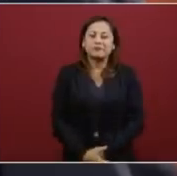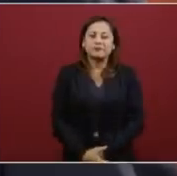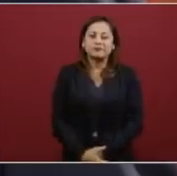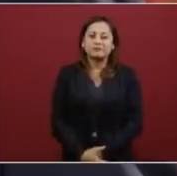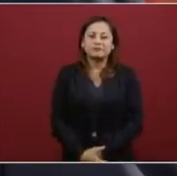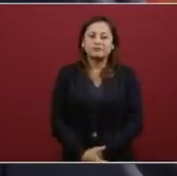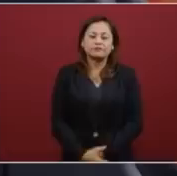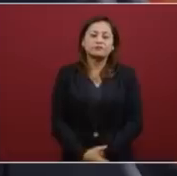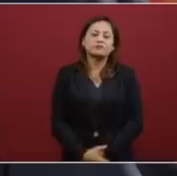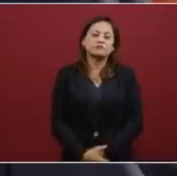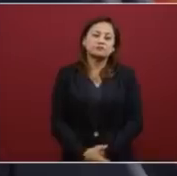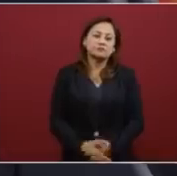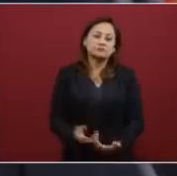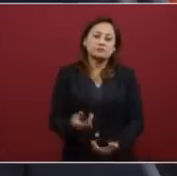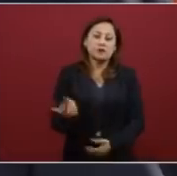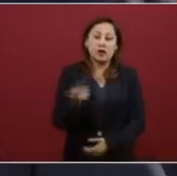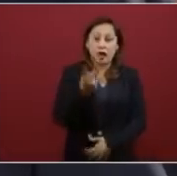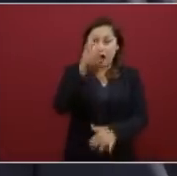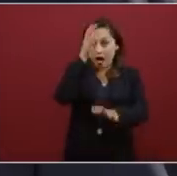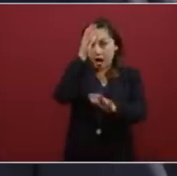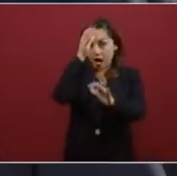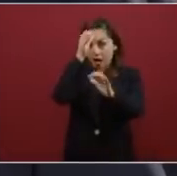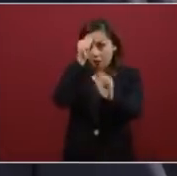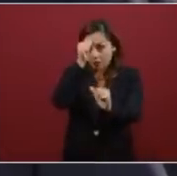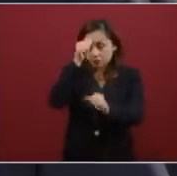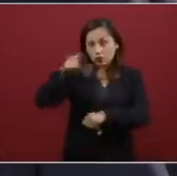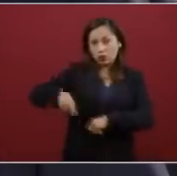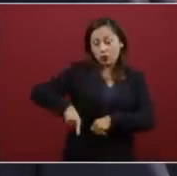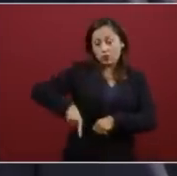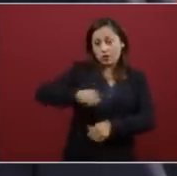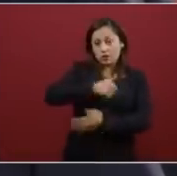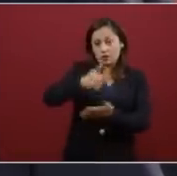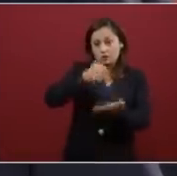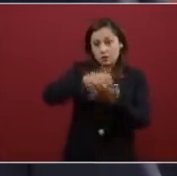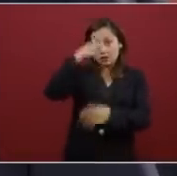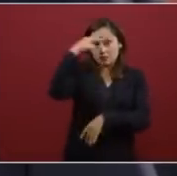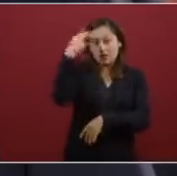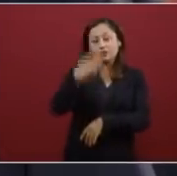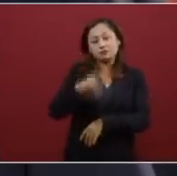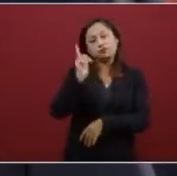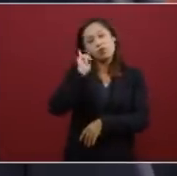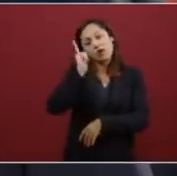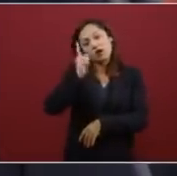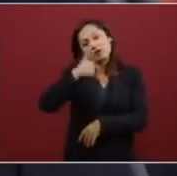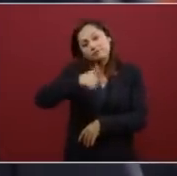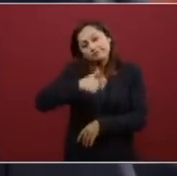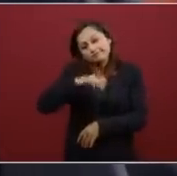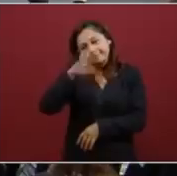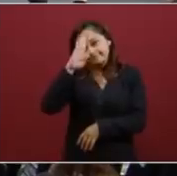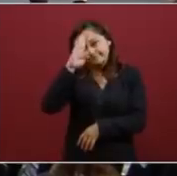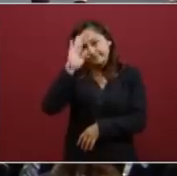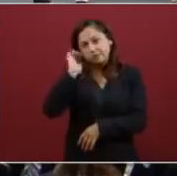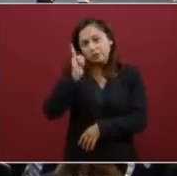llegue un acuerdo con el gobierno de la ciudad, eso es lo que yo espero.